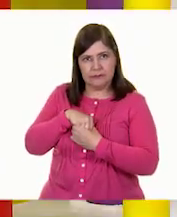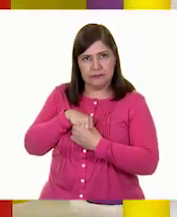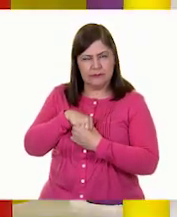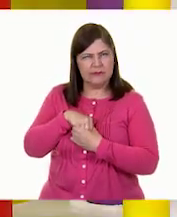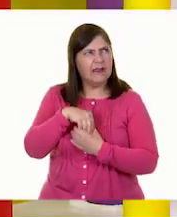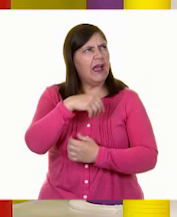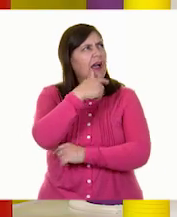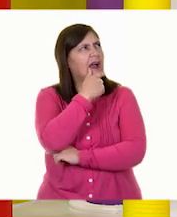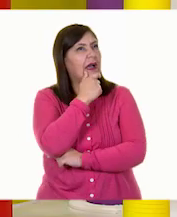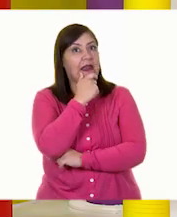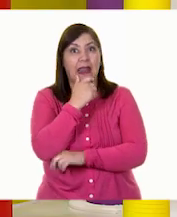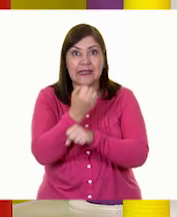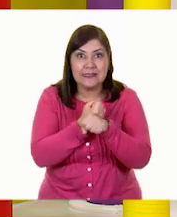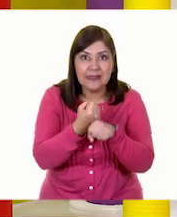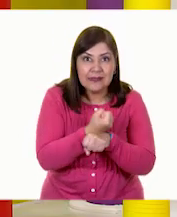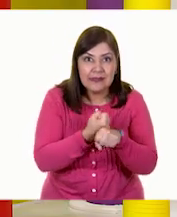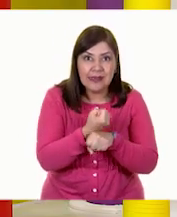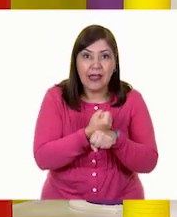¡Ay, es la sangre!